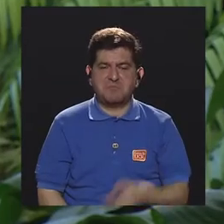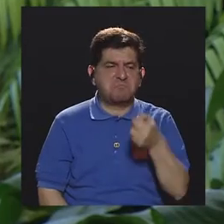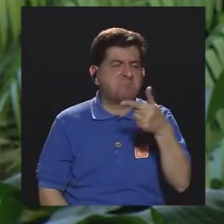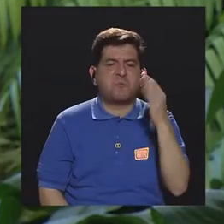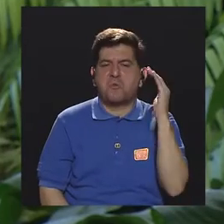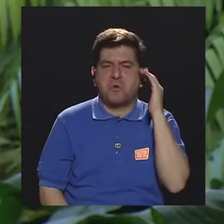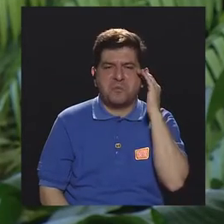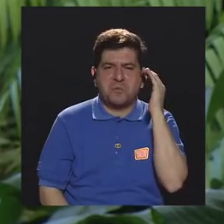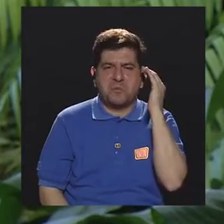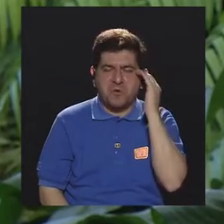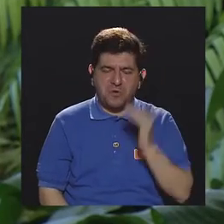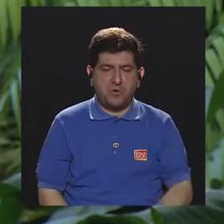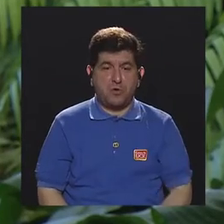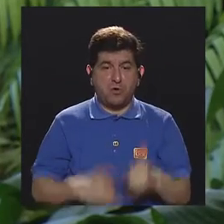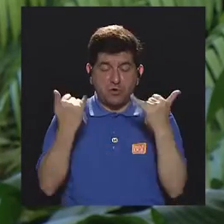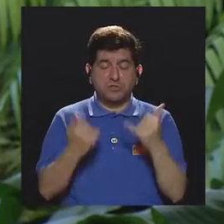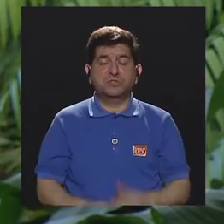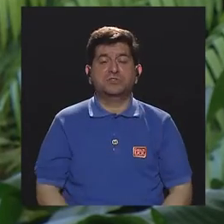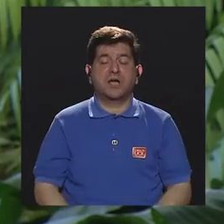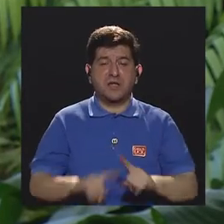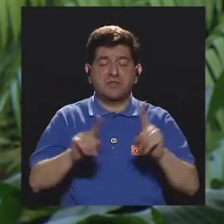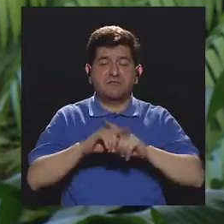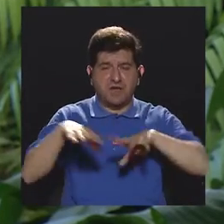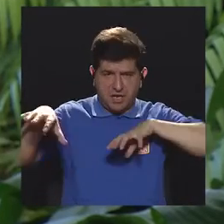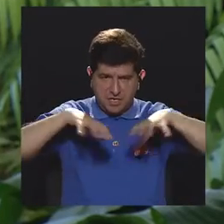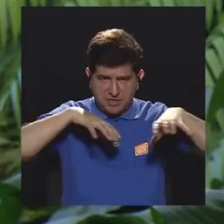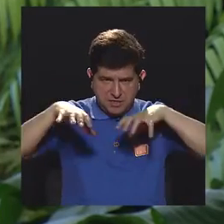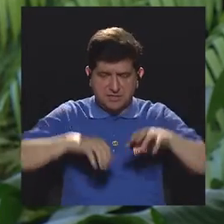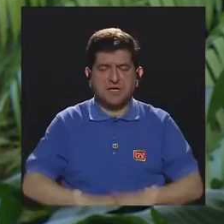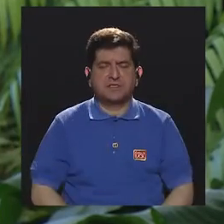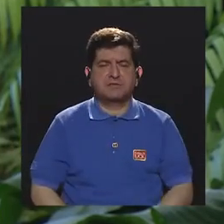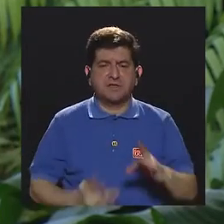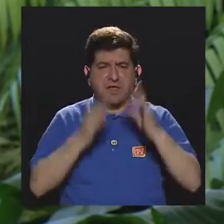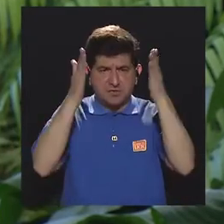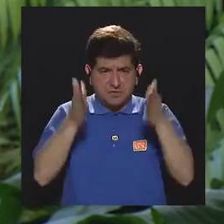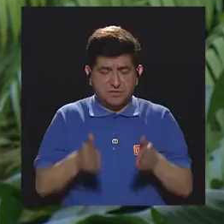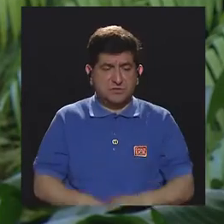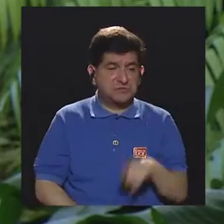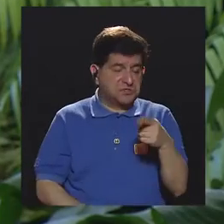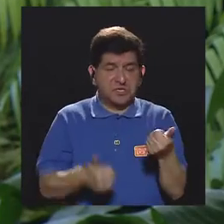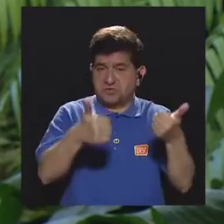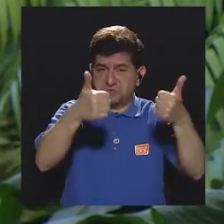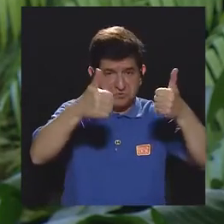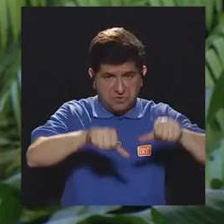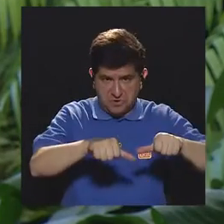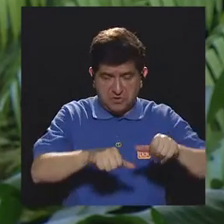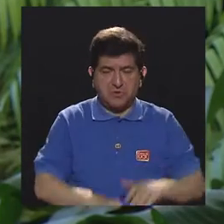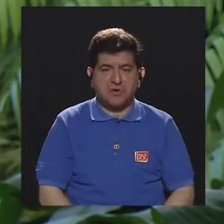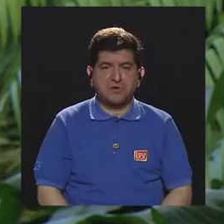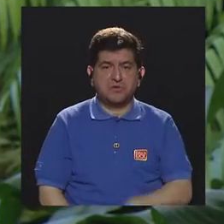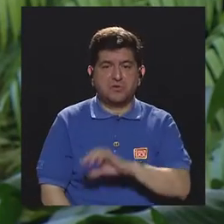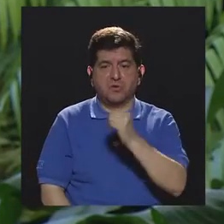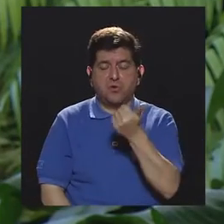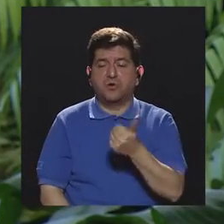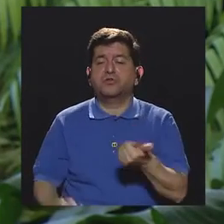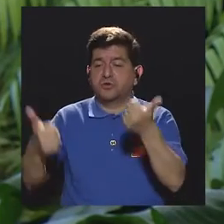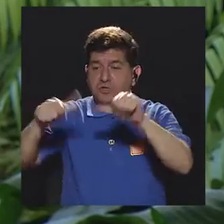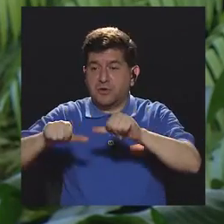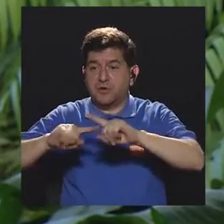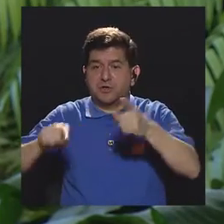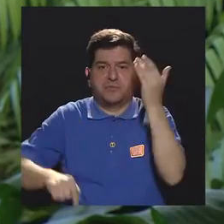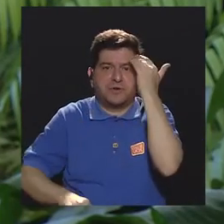se conoce, hemos dado seminarios inclusive a especialistas, si no es que no están de acuerdo, que es mucha gente, están de acuerdo pero no saben